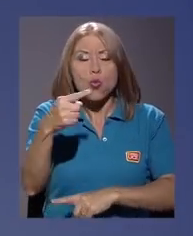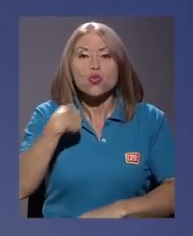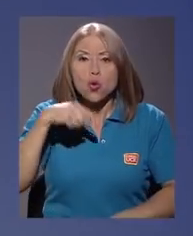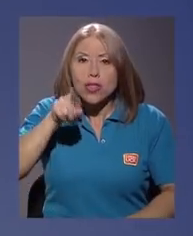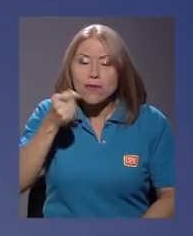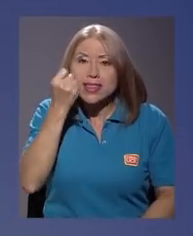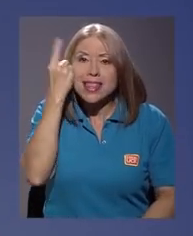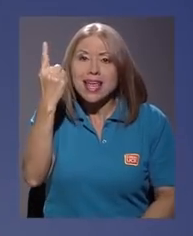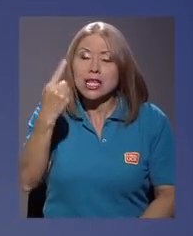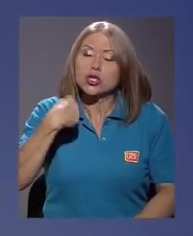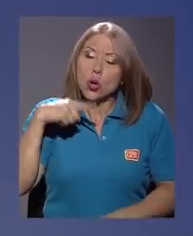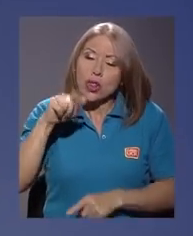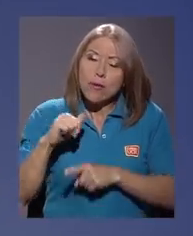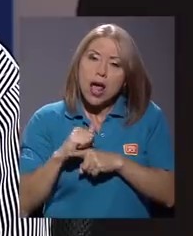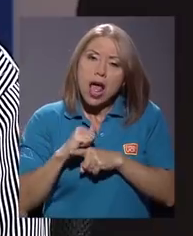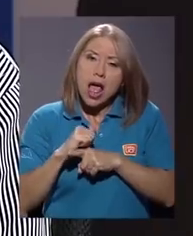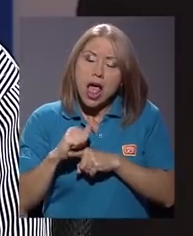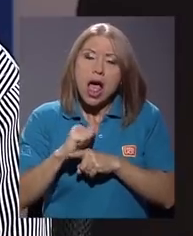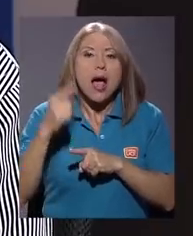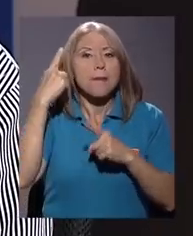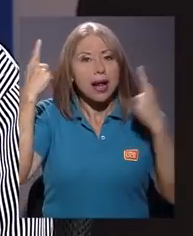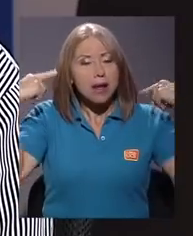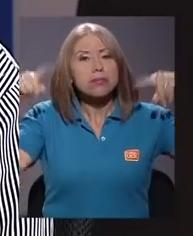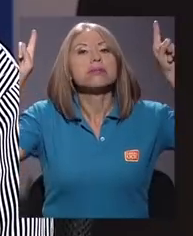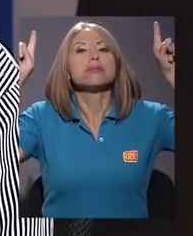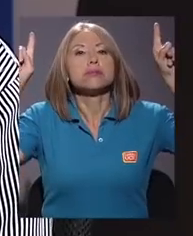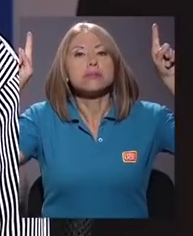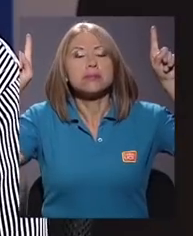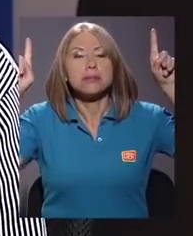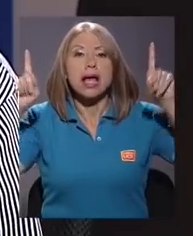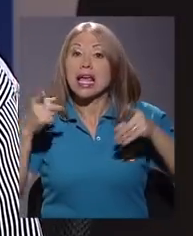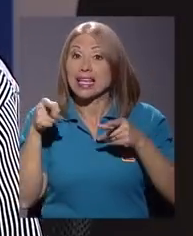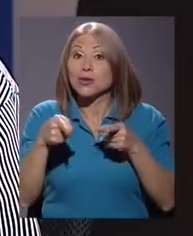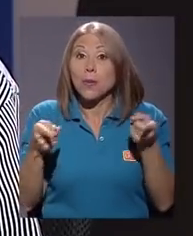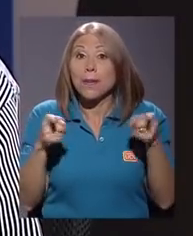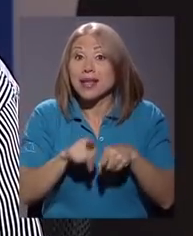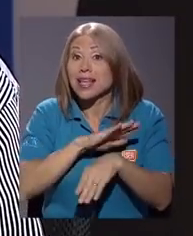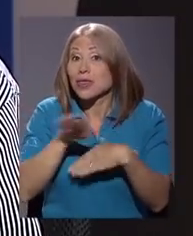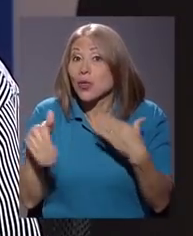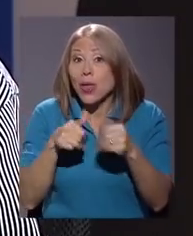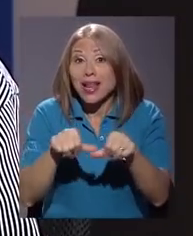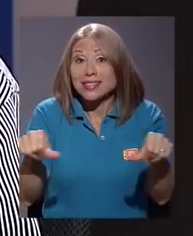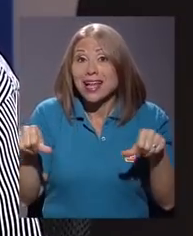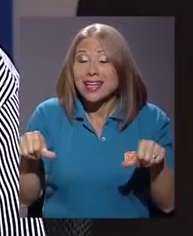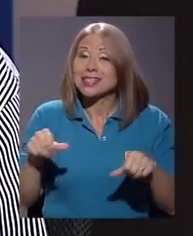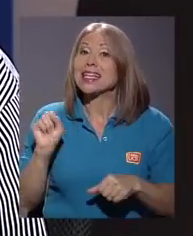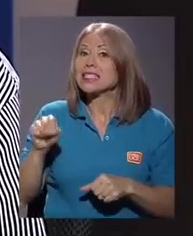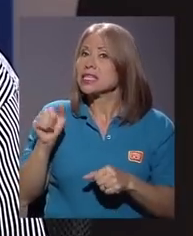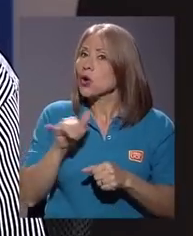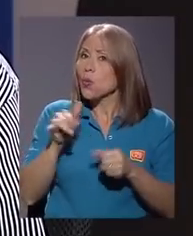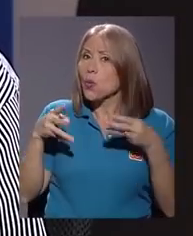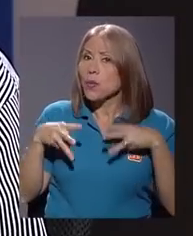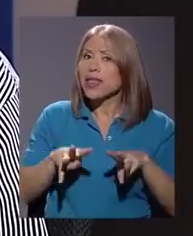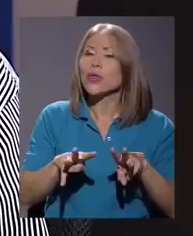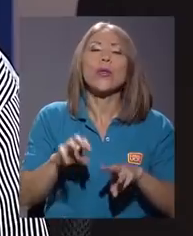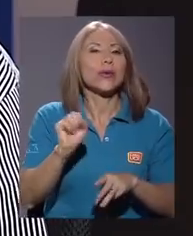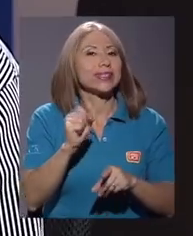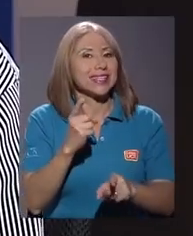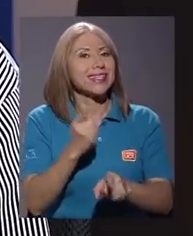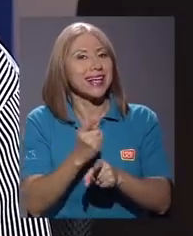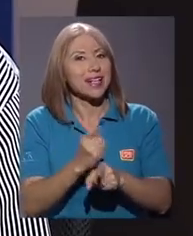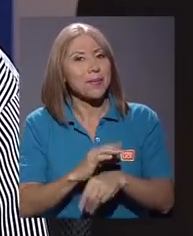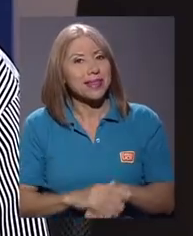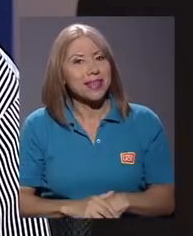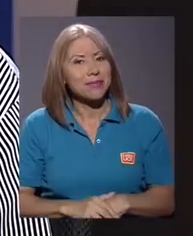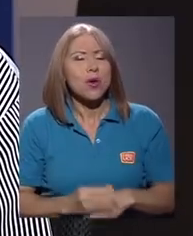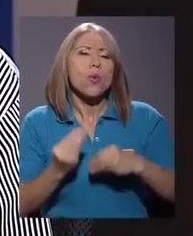que hacer para llegar aquí verdad Pasa mucho en bueno en todas las disciplinas clo como un método pasa es exactamente Entonces sí